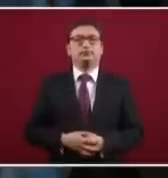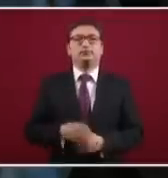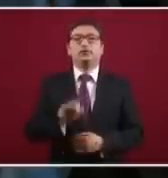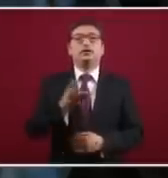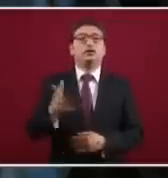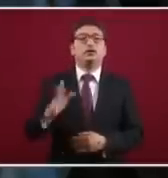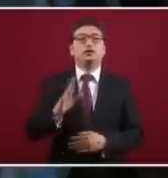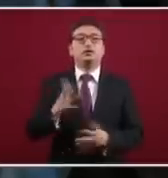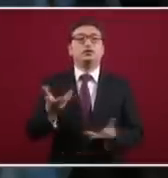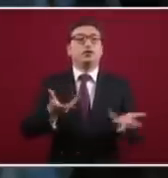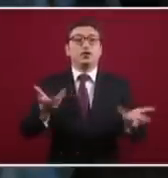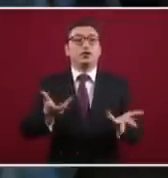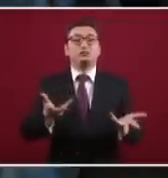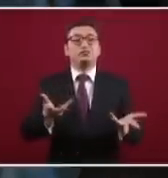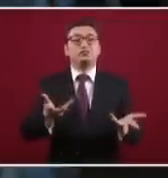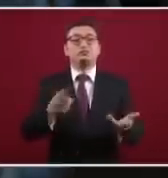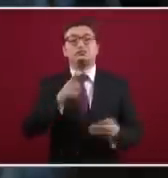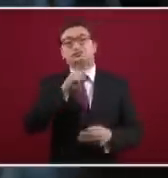silencio.